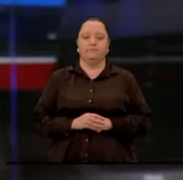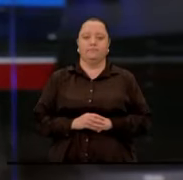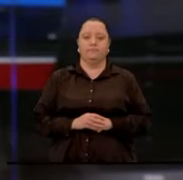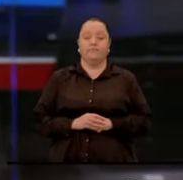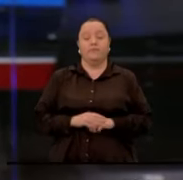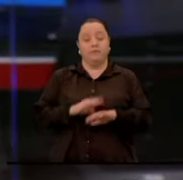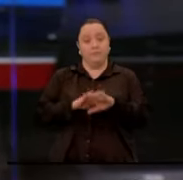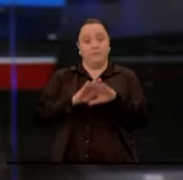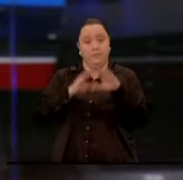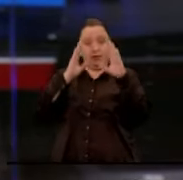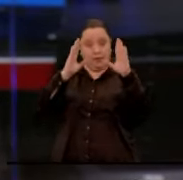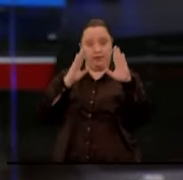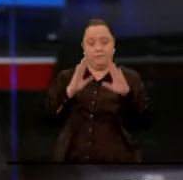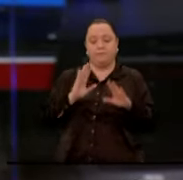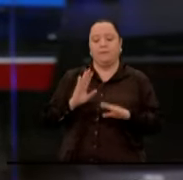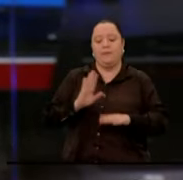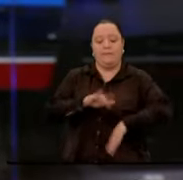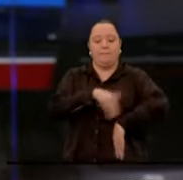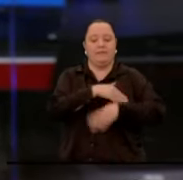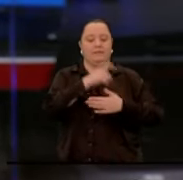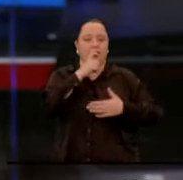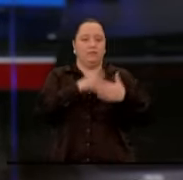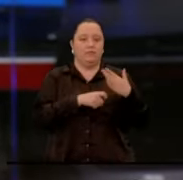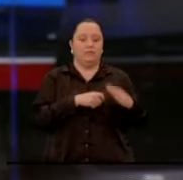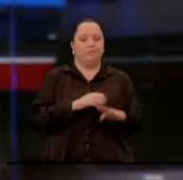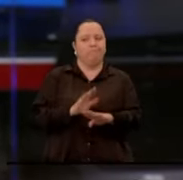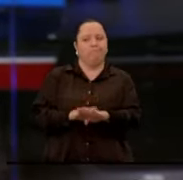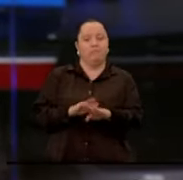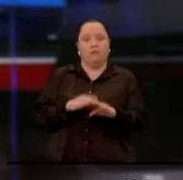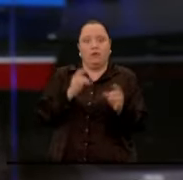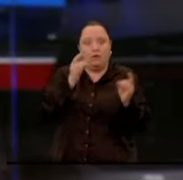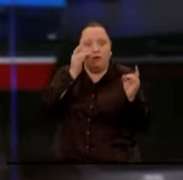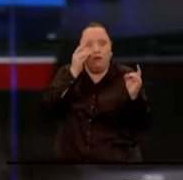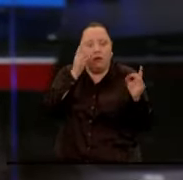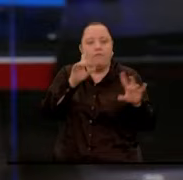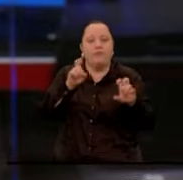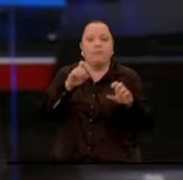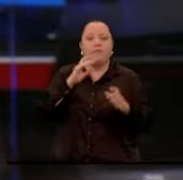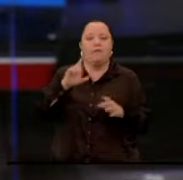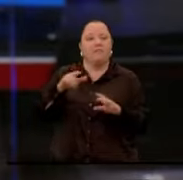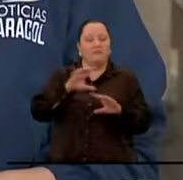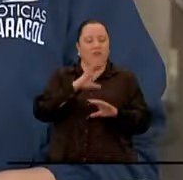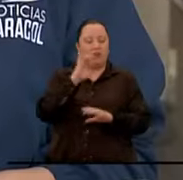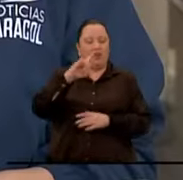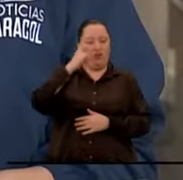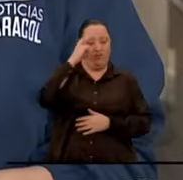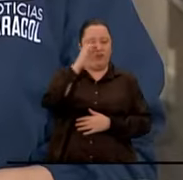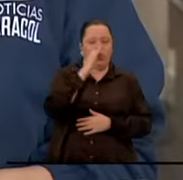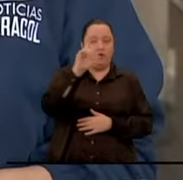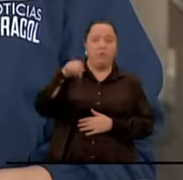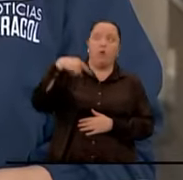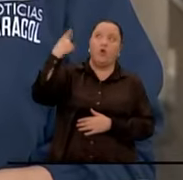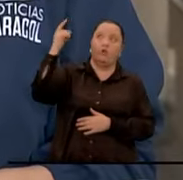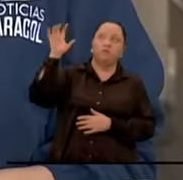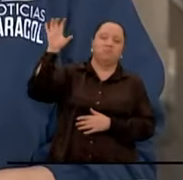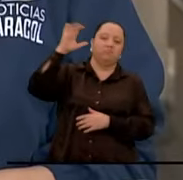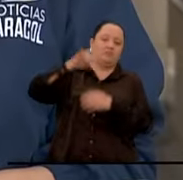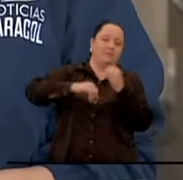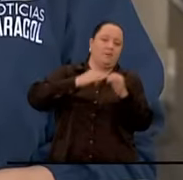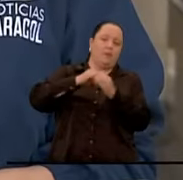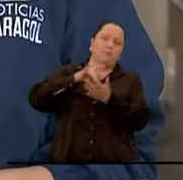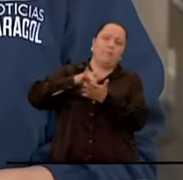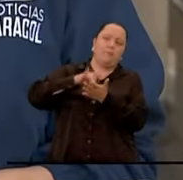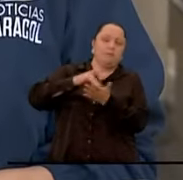Mucha atención, que el Ministerio de Hacienda acaba de hacer una grave advertencia en torno al pago de las deudas del gobierno nacional. Laura Rojas, ¿qué fue lo que dijo